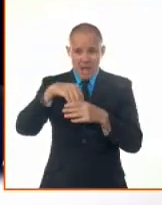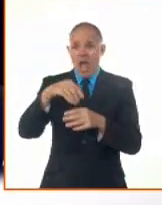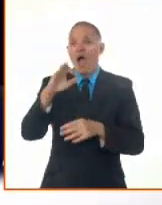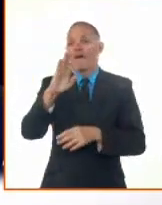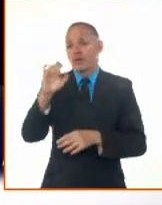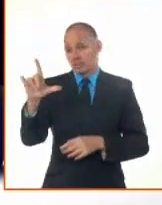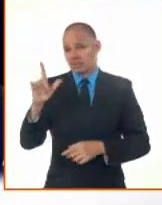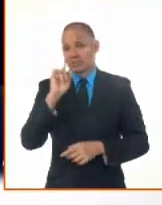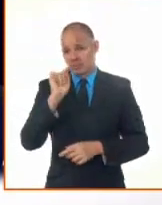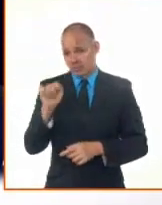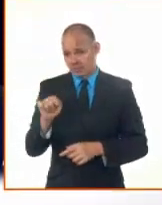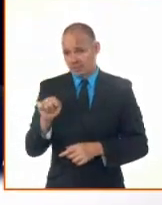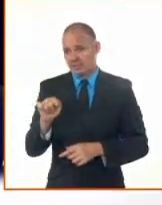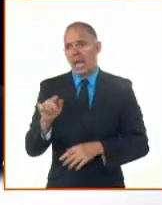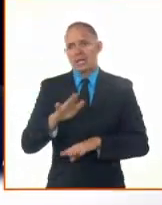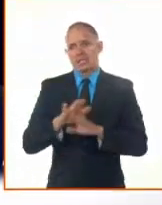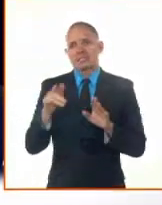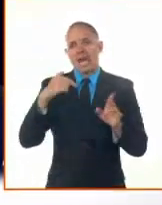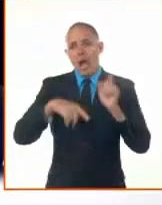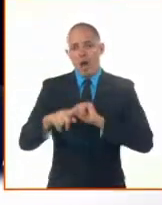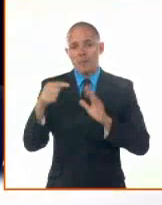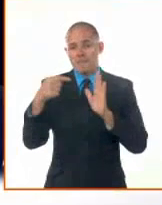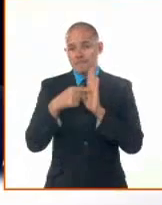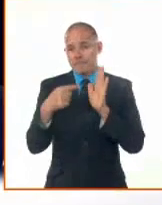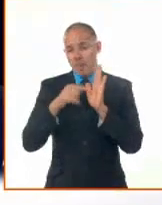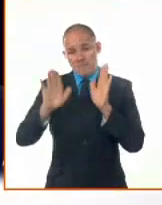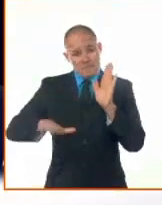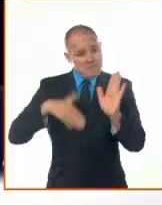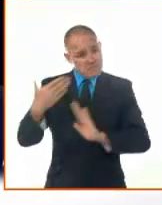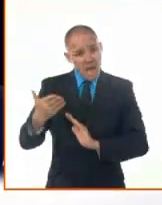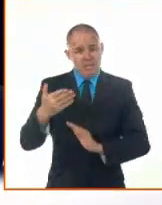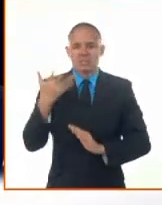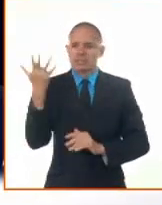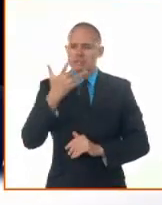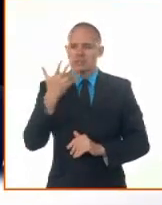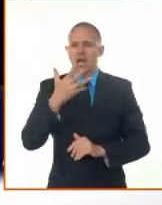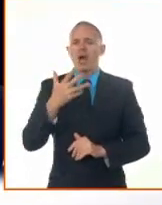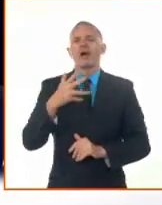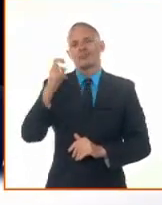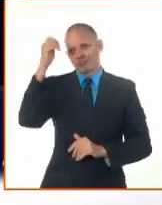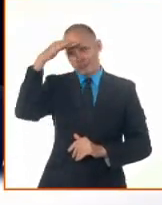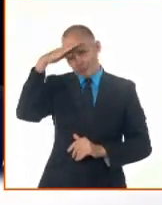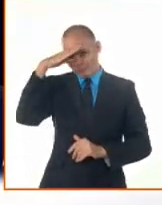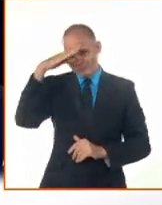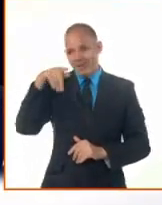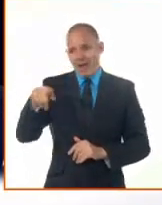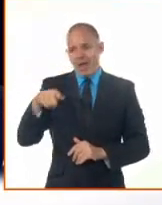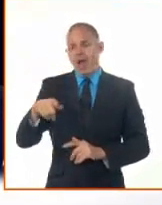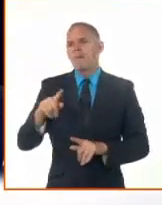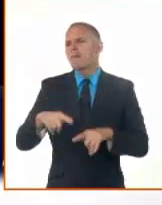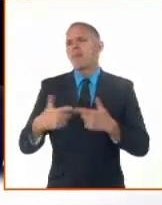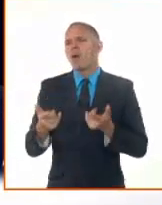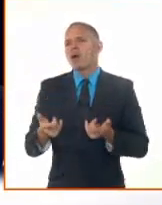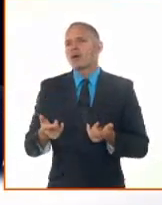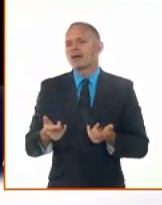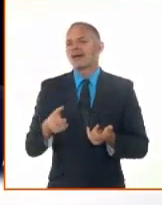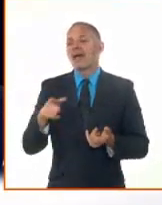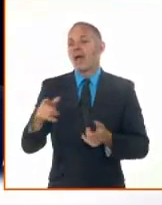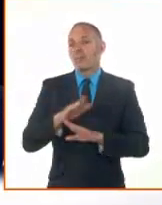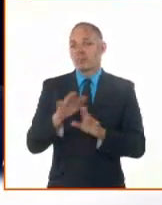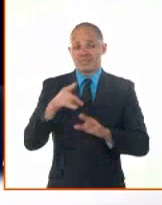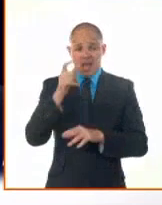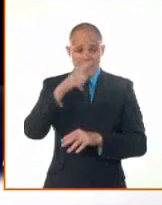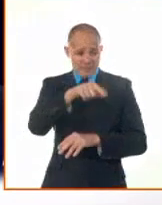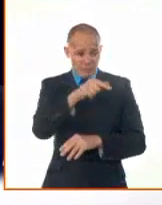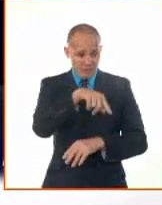puntos se incrementaron precisamente a partir de que acusaron a Trump o sea de unos 10-12